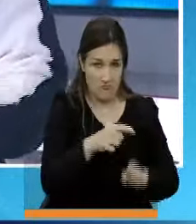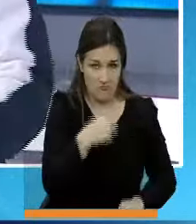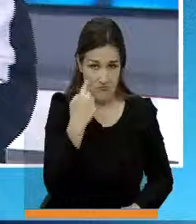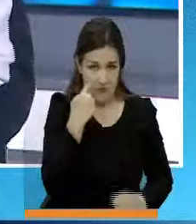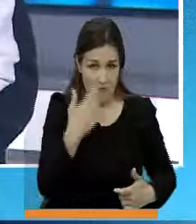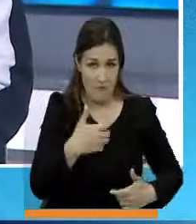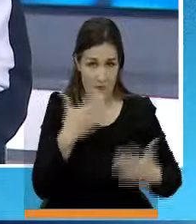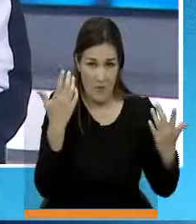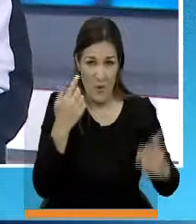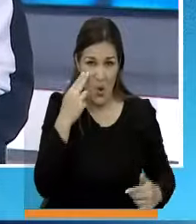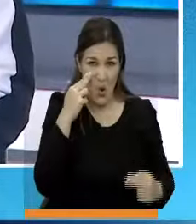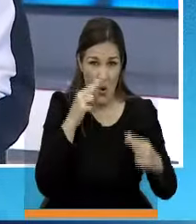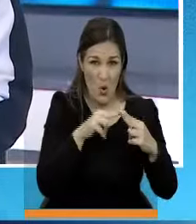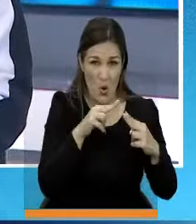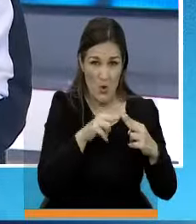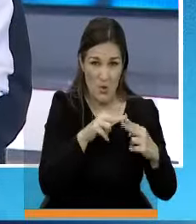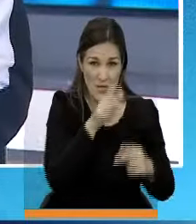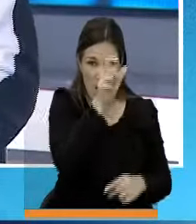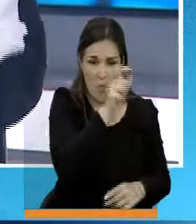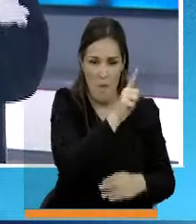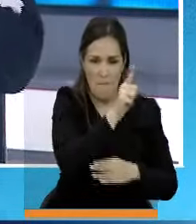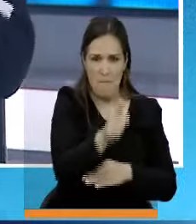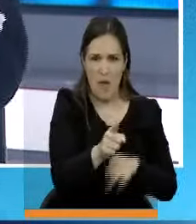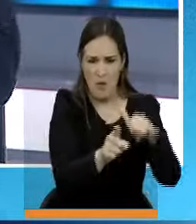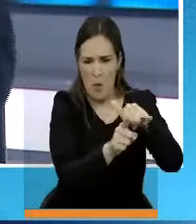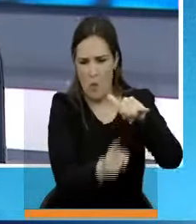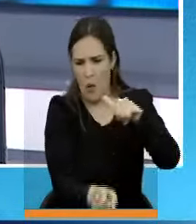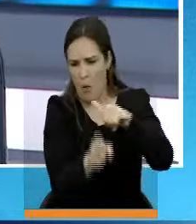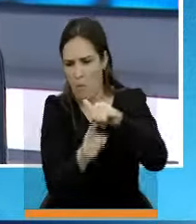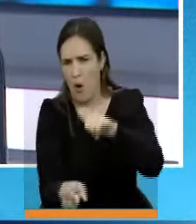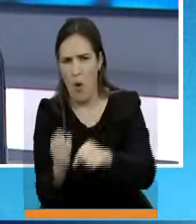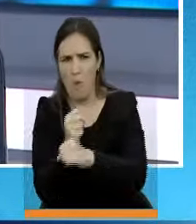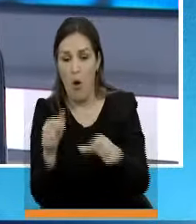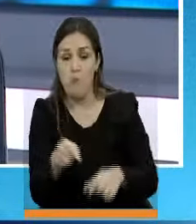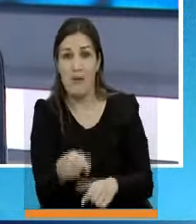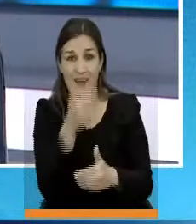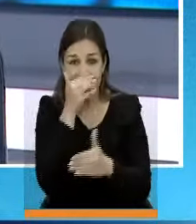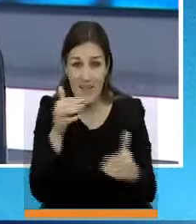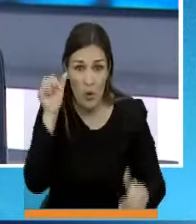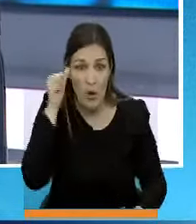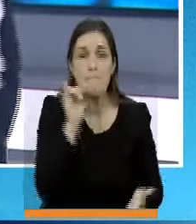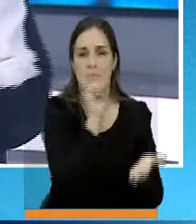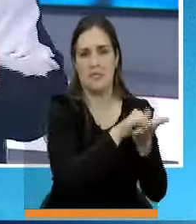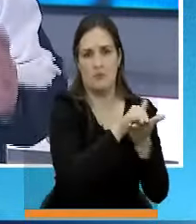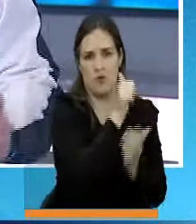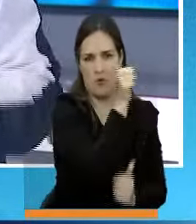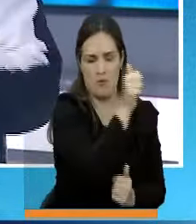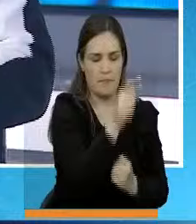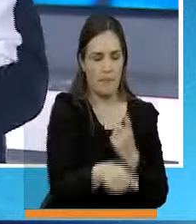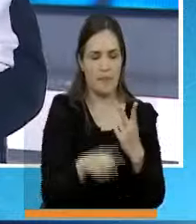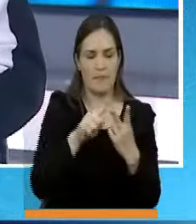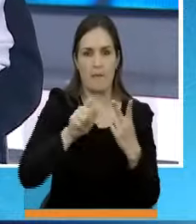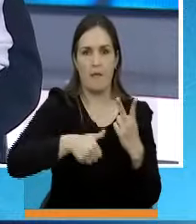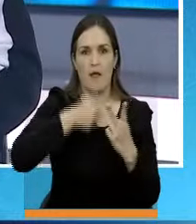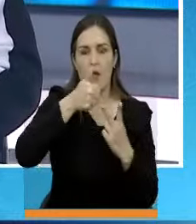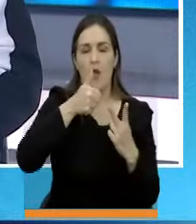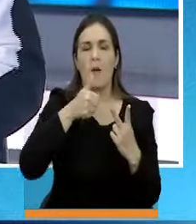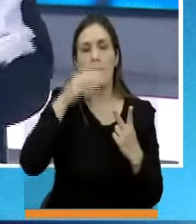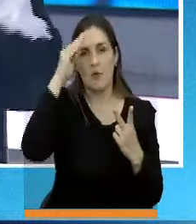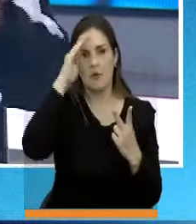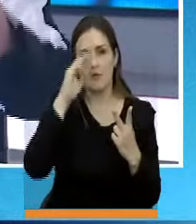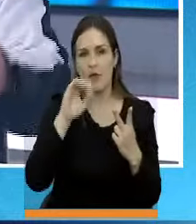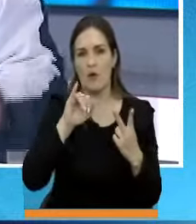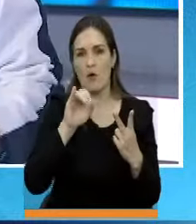los bombardeos donde habían niños. El director de la policía, José Luis